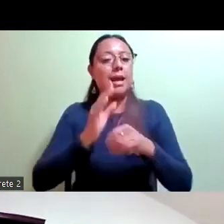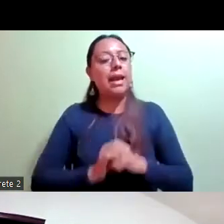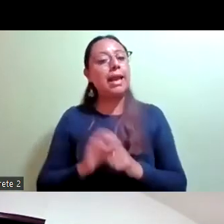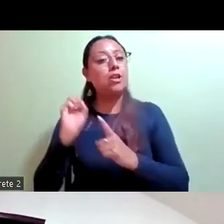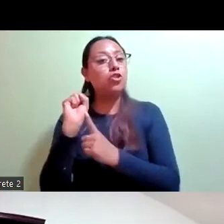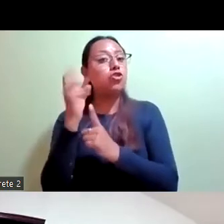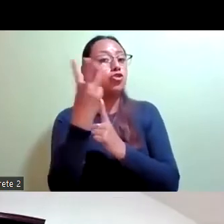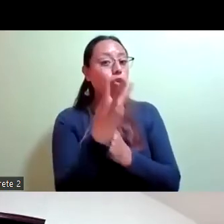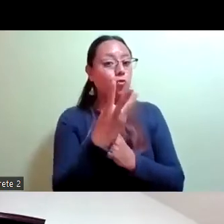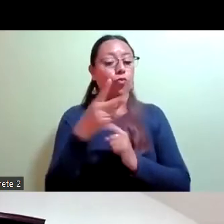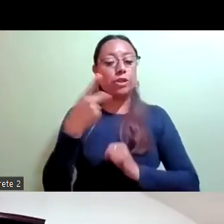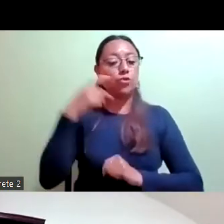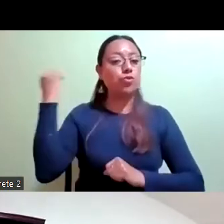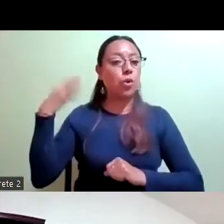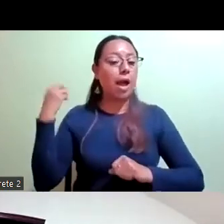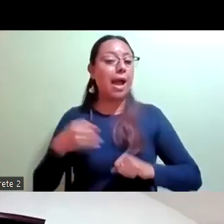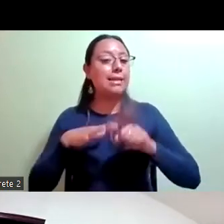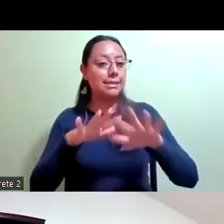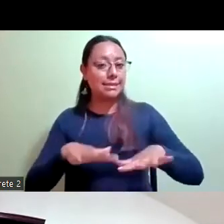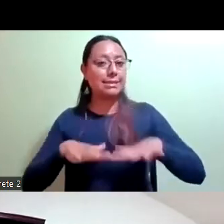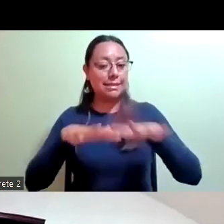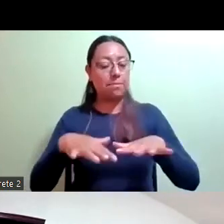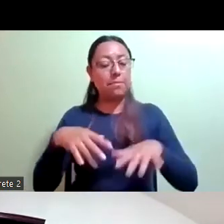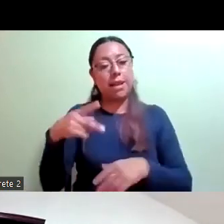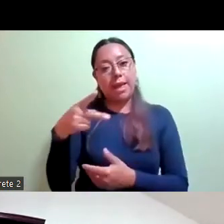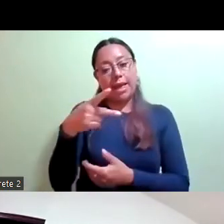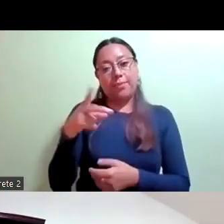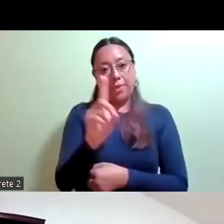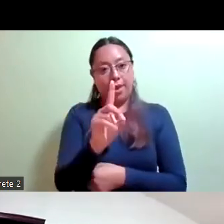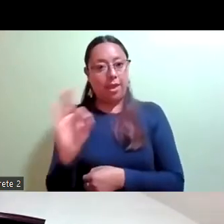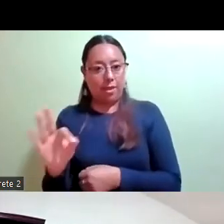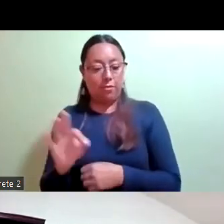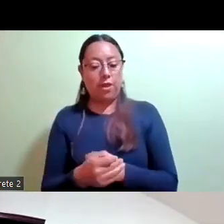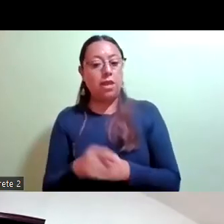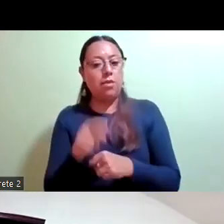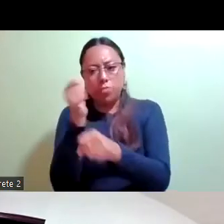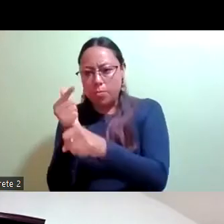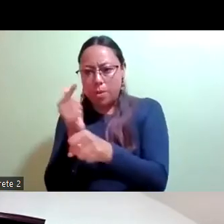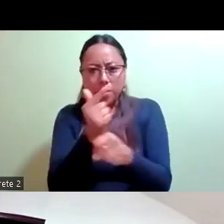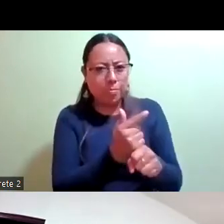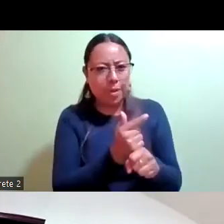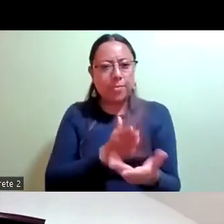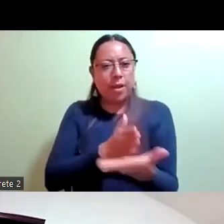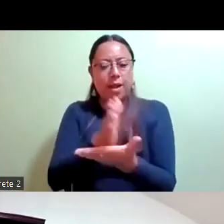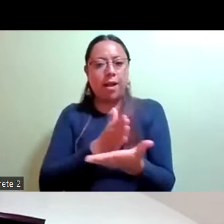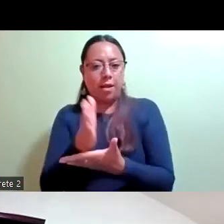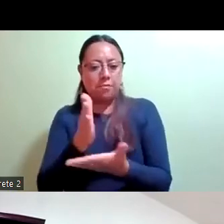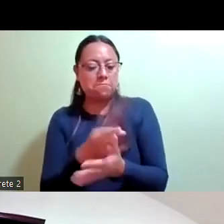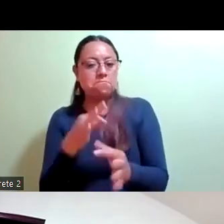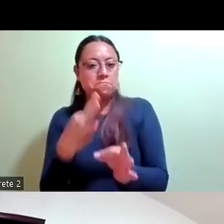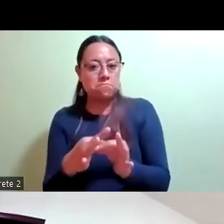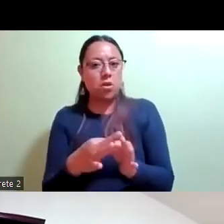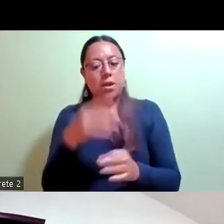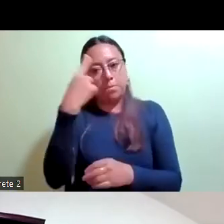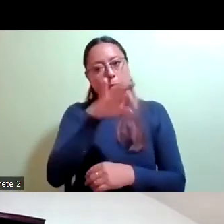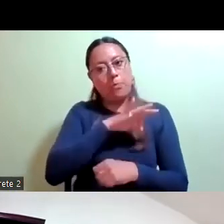encontrar los accesos oficiales para que se pueda atender la